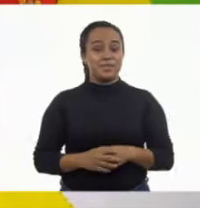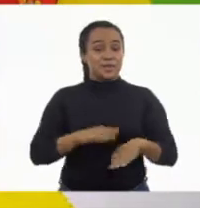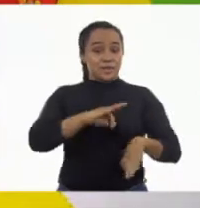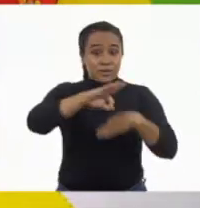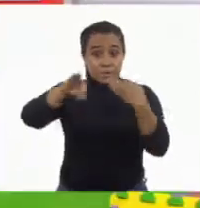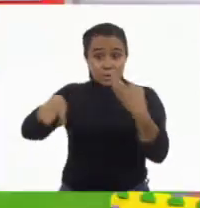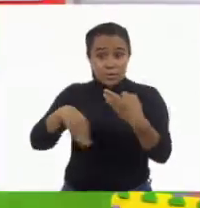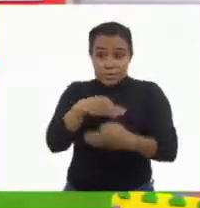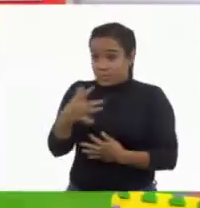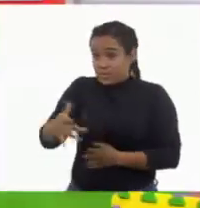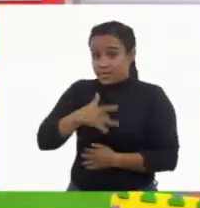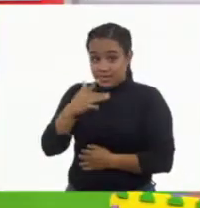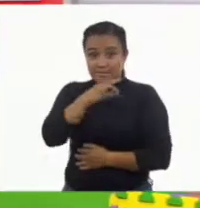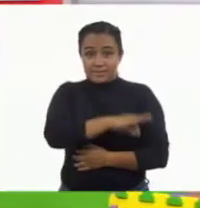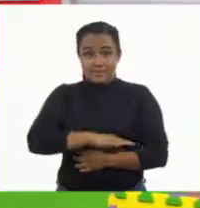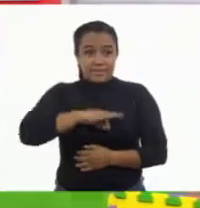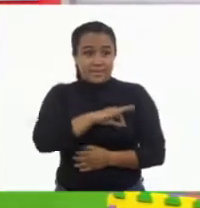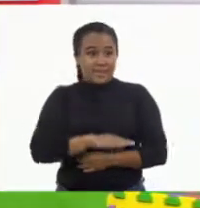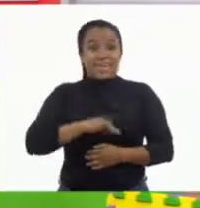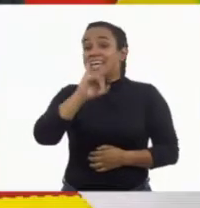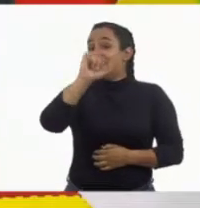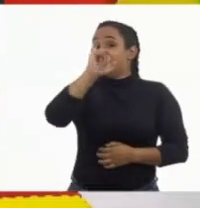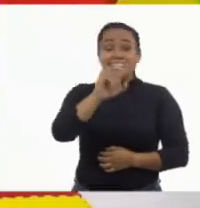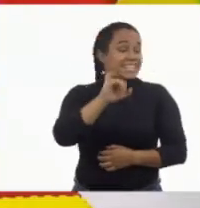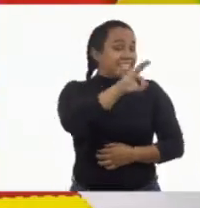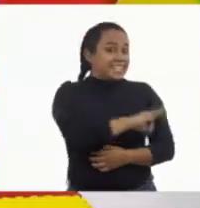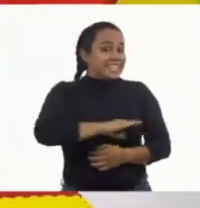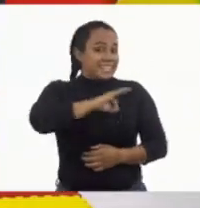Todo el mundo está feliz.